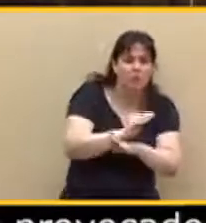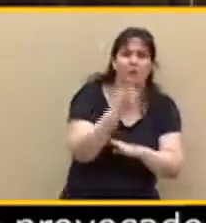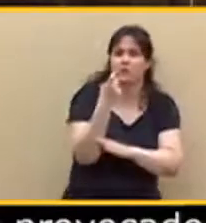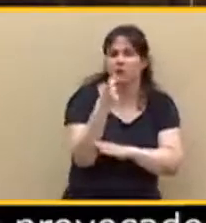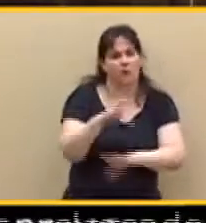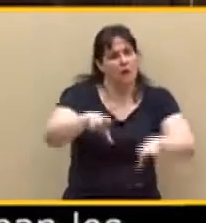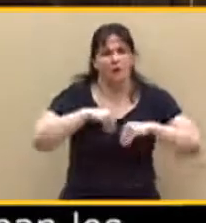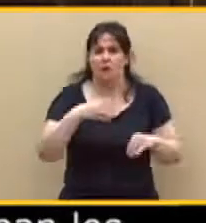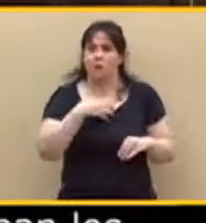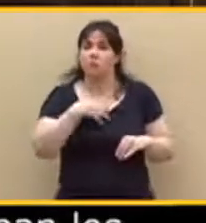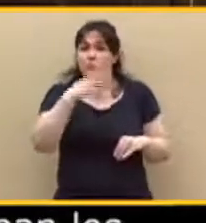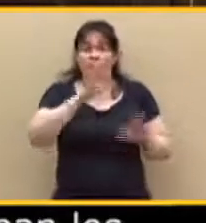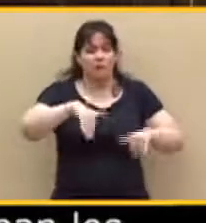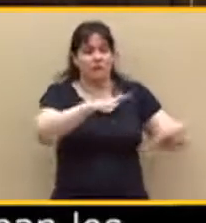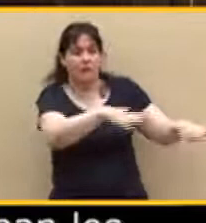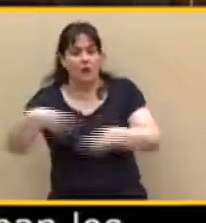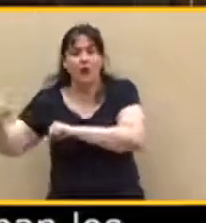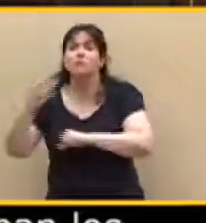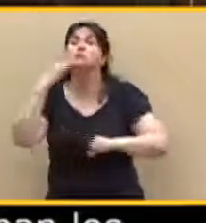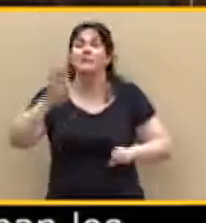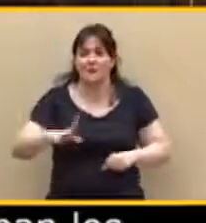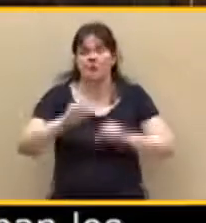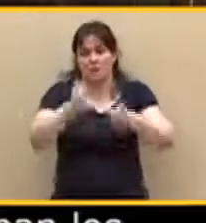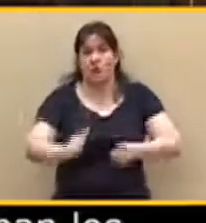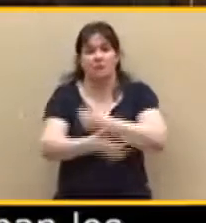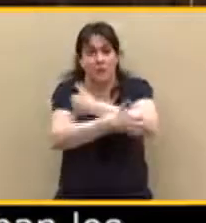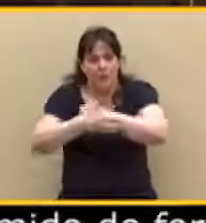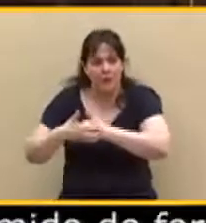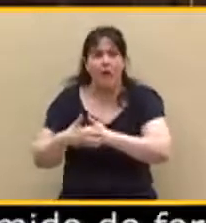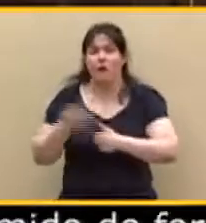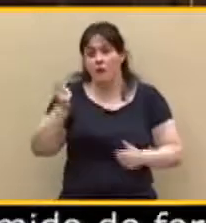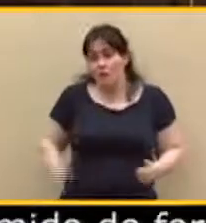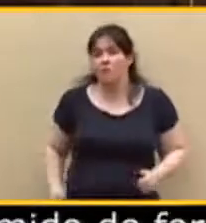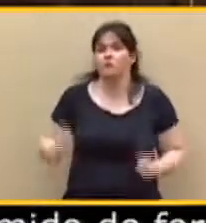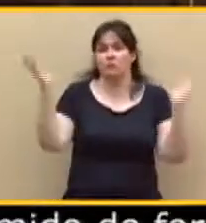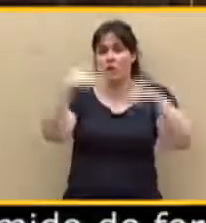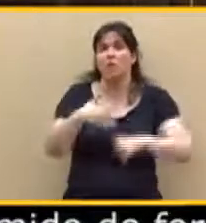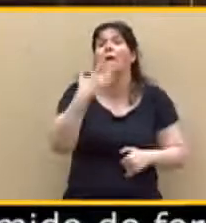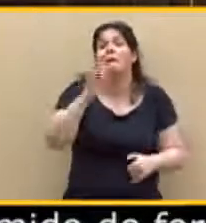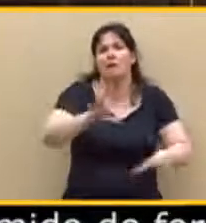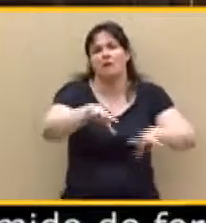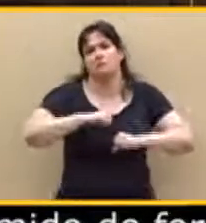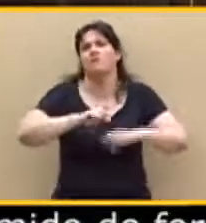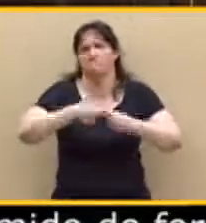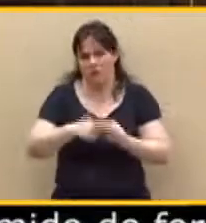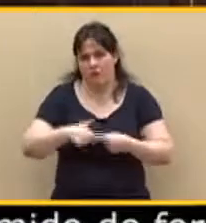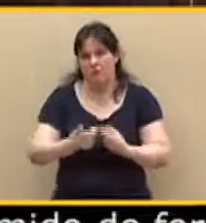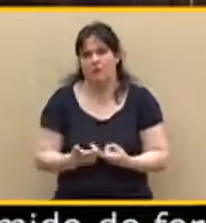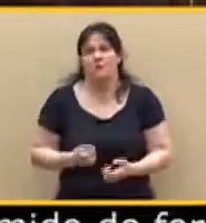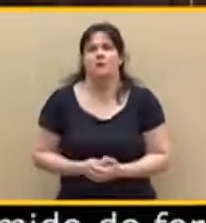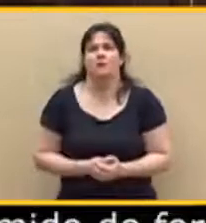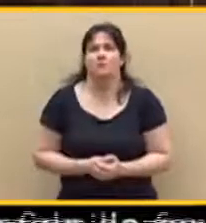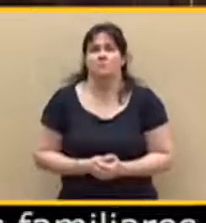de forma mayoritaria y muchas veces precaria y no profesional por sus familiares. Y